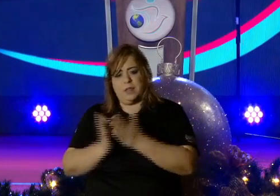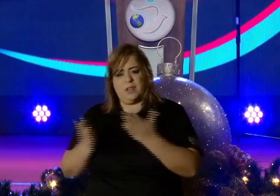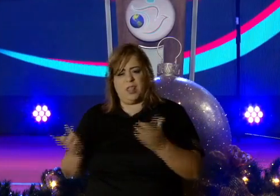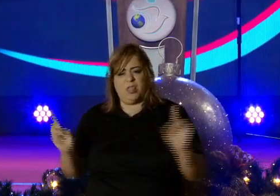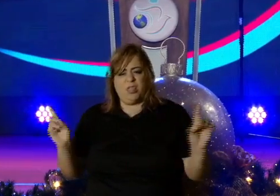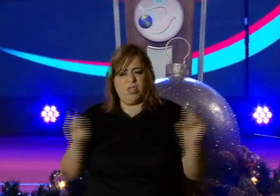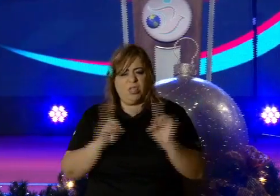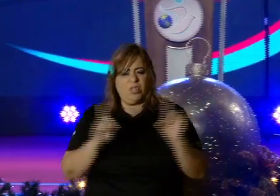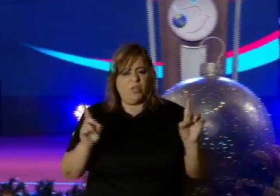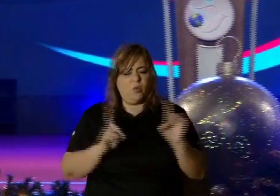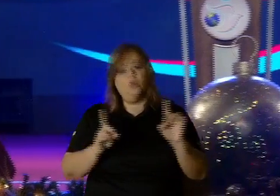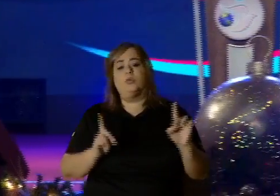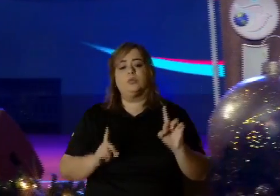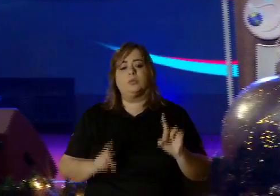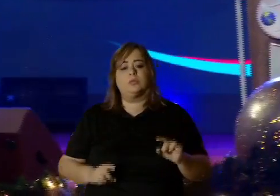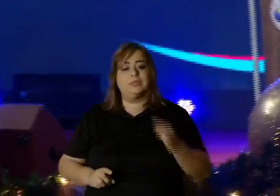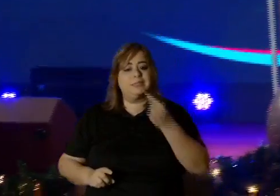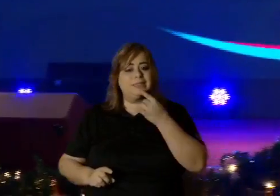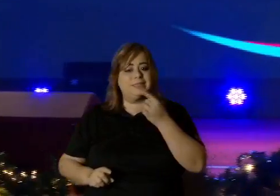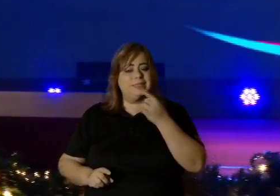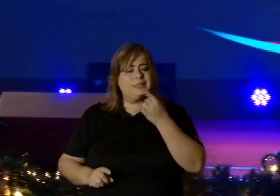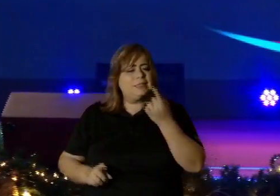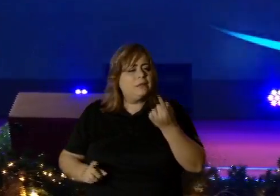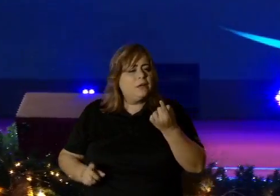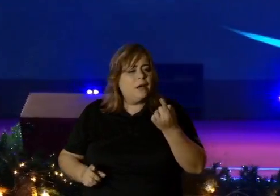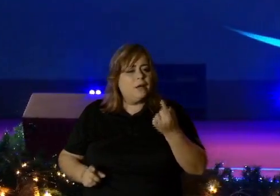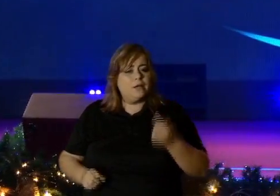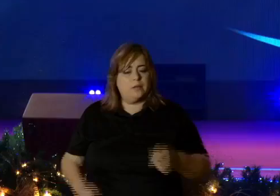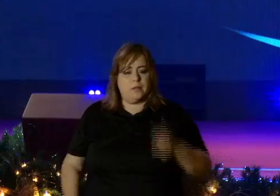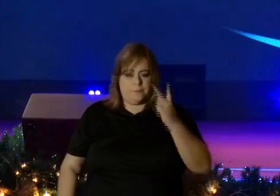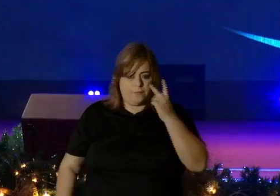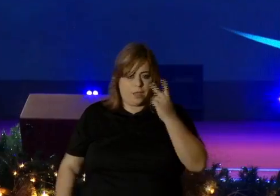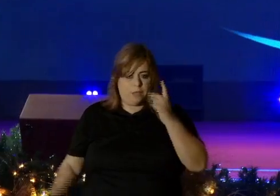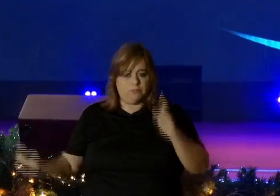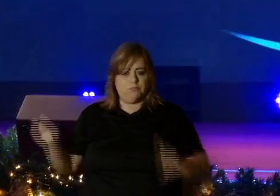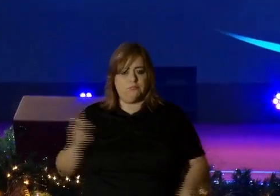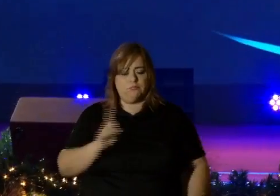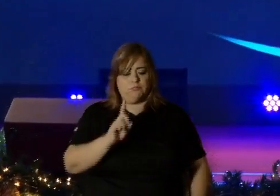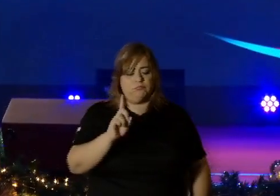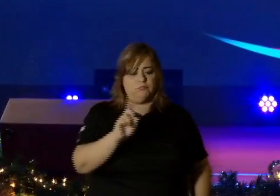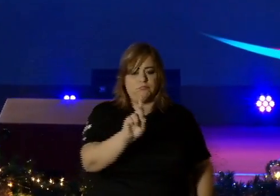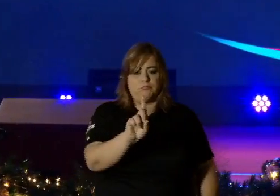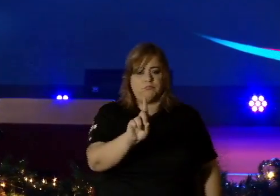le pusieron? Y él dijo, ven y ve, siga. Y Jesús,